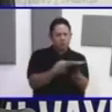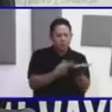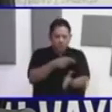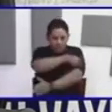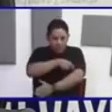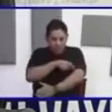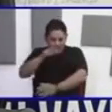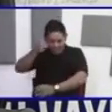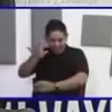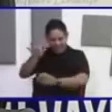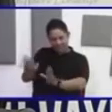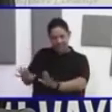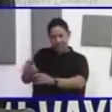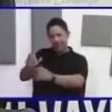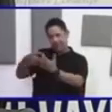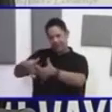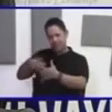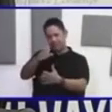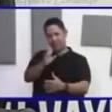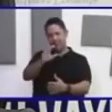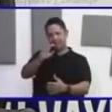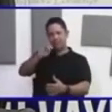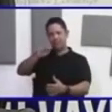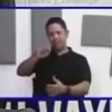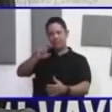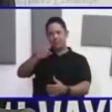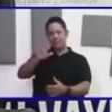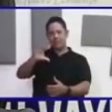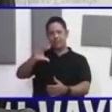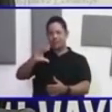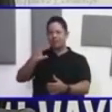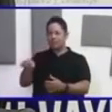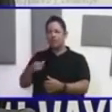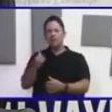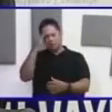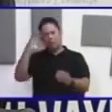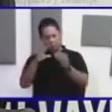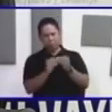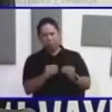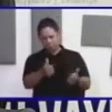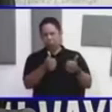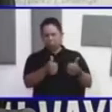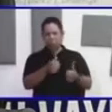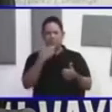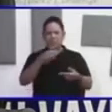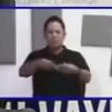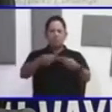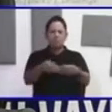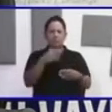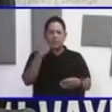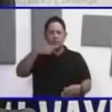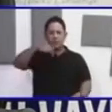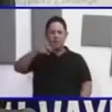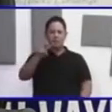ellos estuvieron de acuerdo que las puertas fueran en PVC. ¿Por qué CERMEDIC está de acuerdo que sean en PVC e incluso la Secretaría de Salud